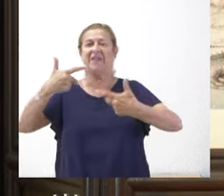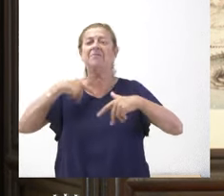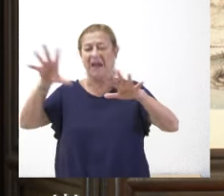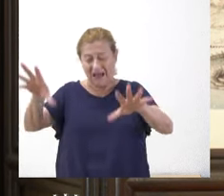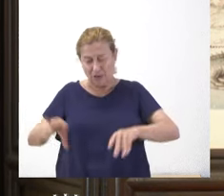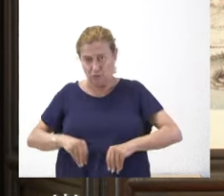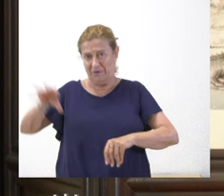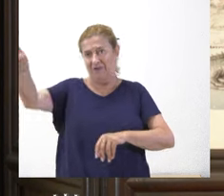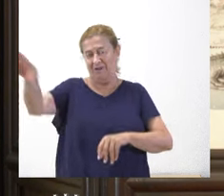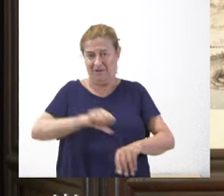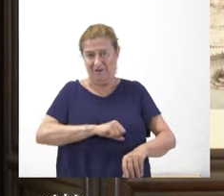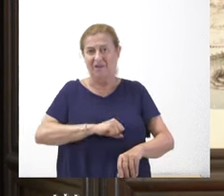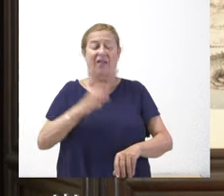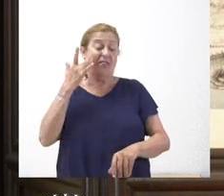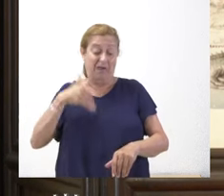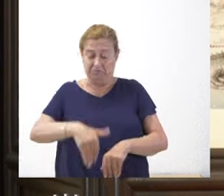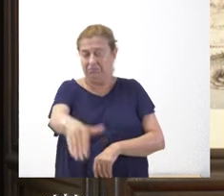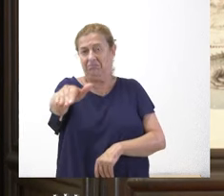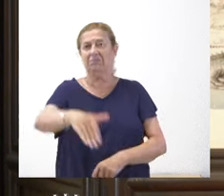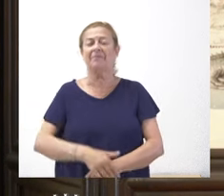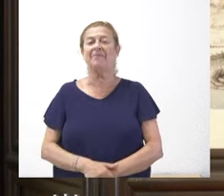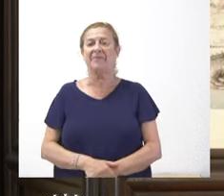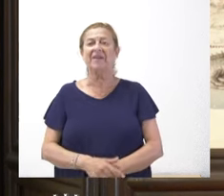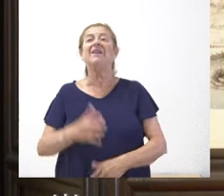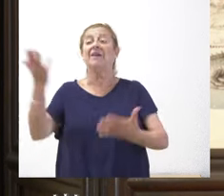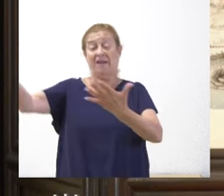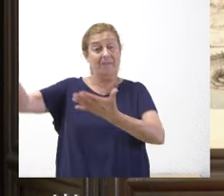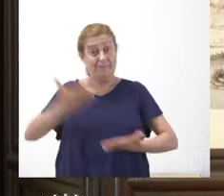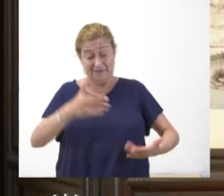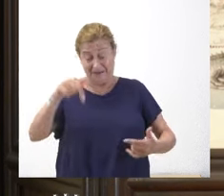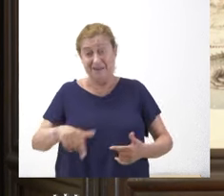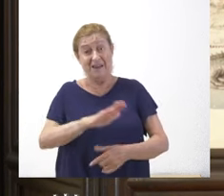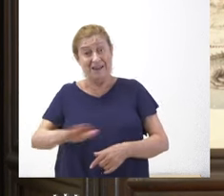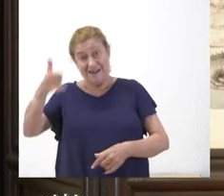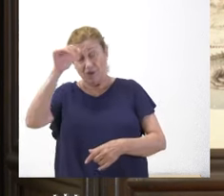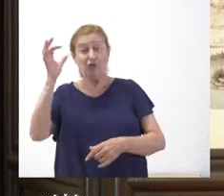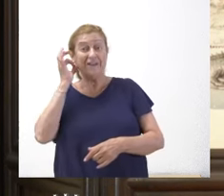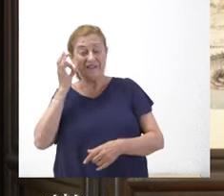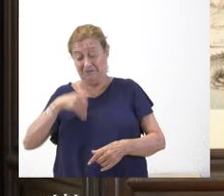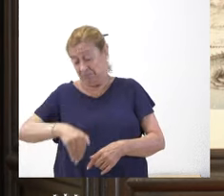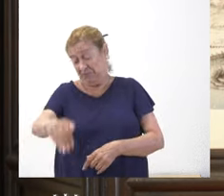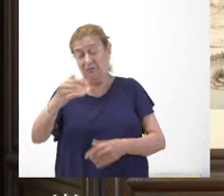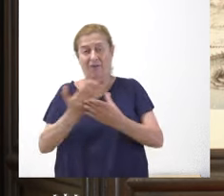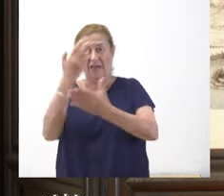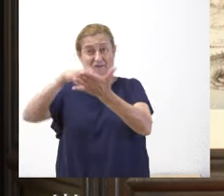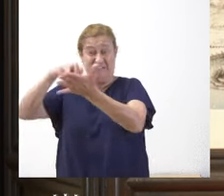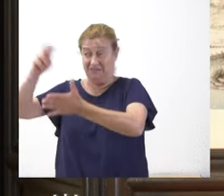en las próximas fechas recibir a estos niñ y niñas en las próximas